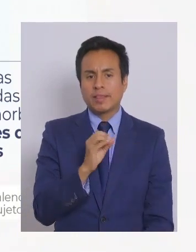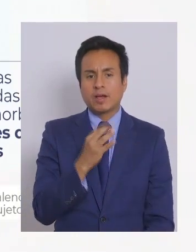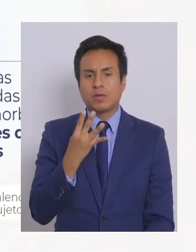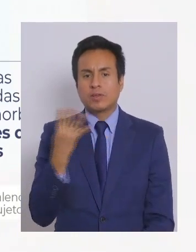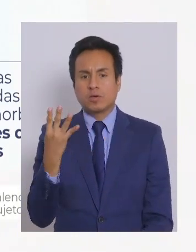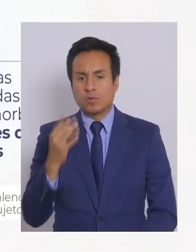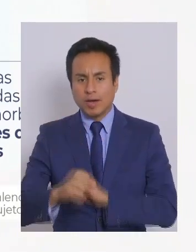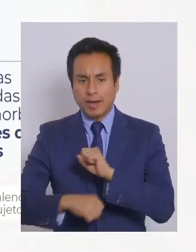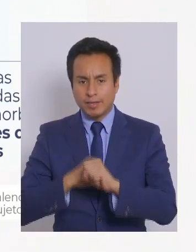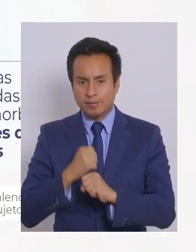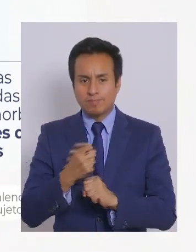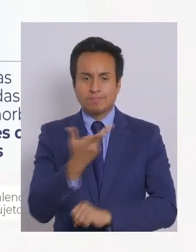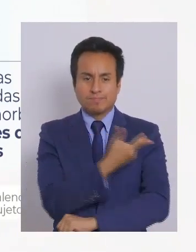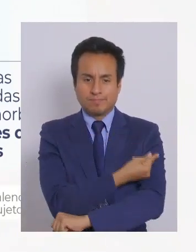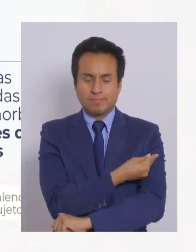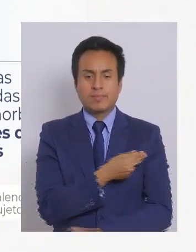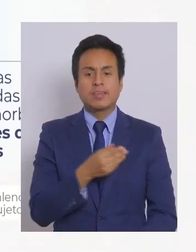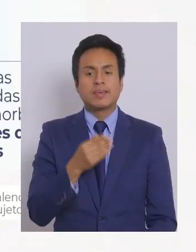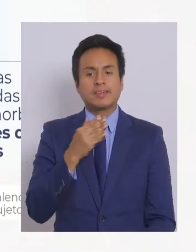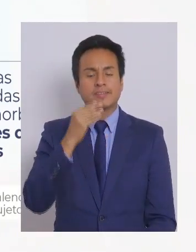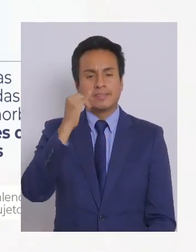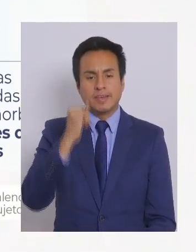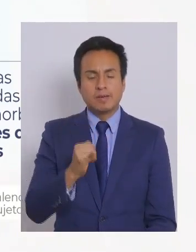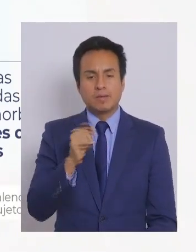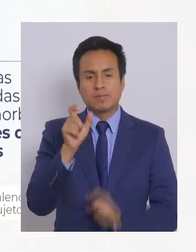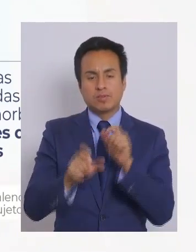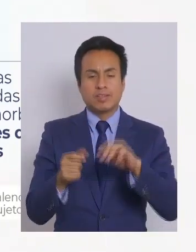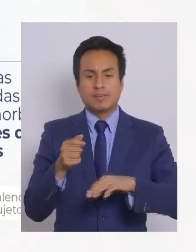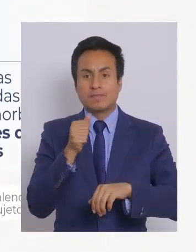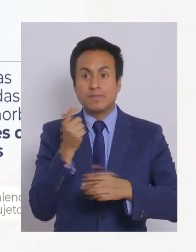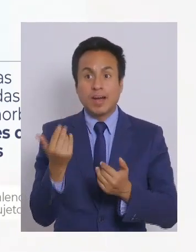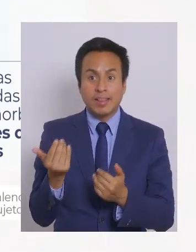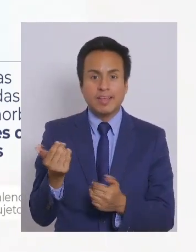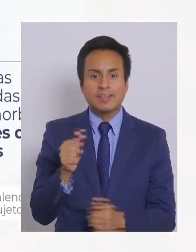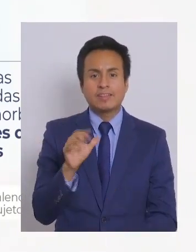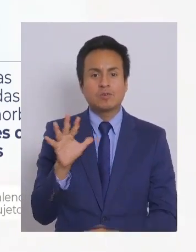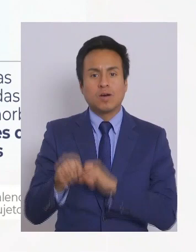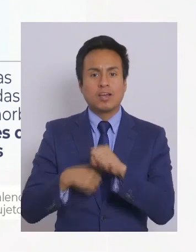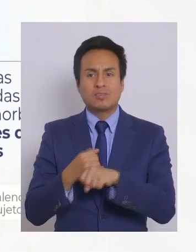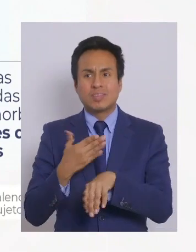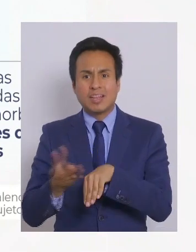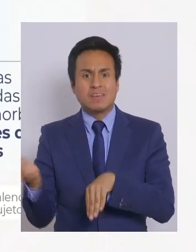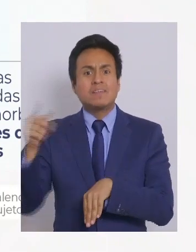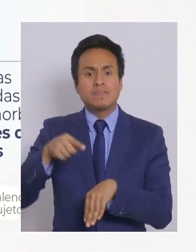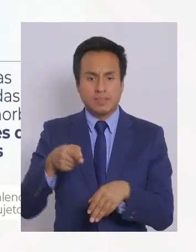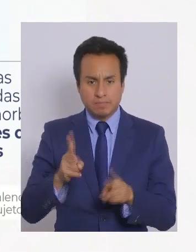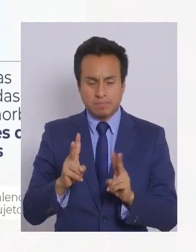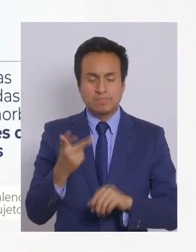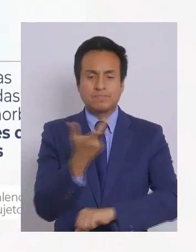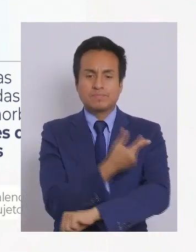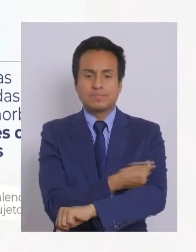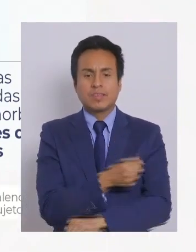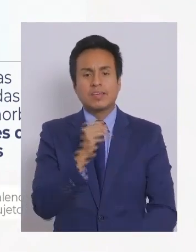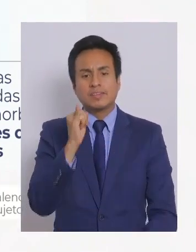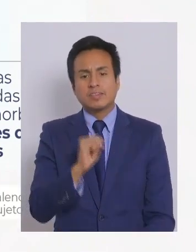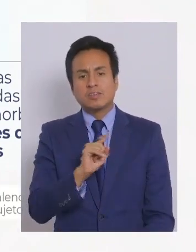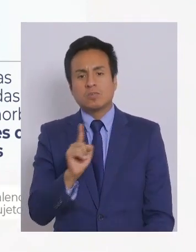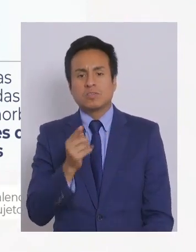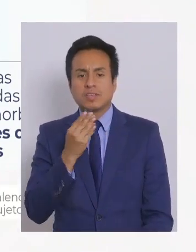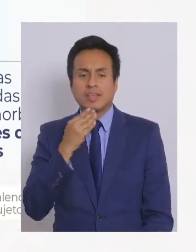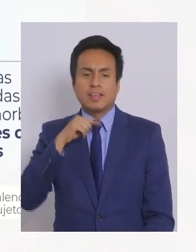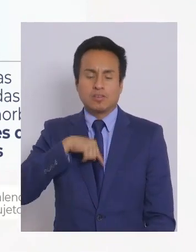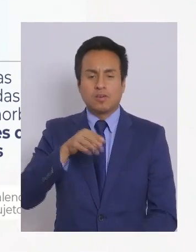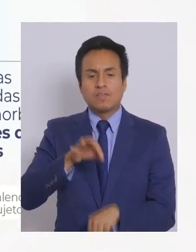44 y siempre personas rezagadas mayores de 65 años de edad y con 5